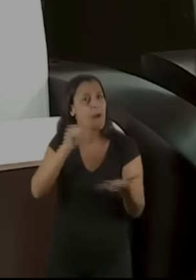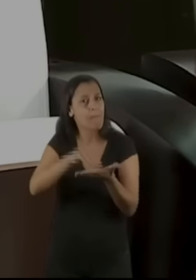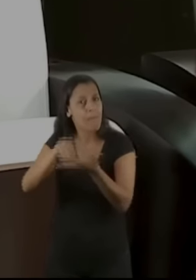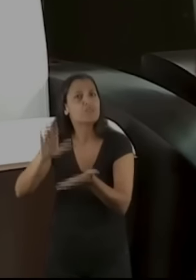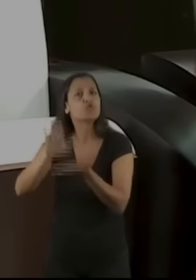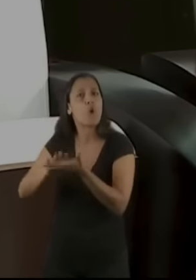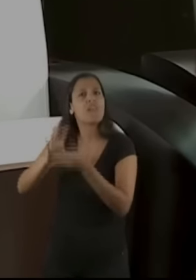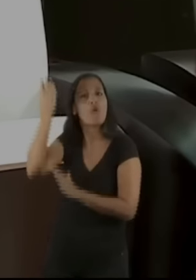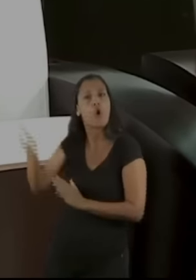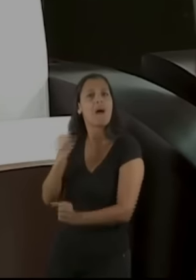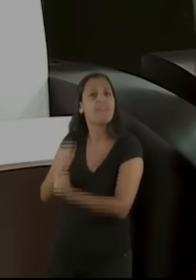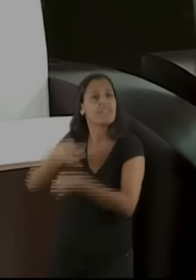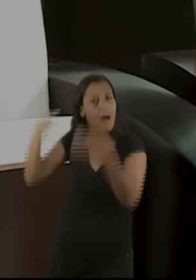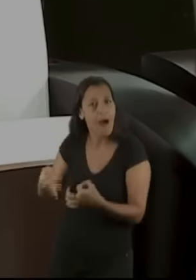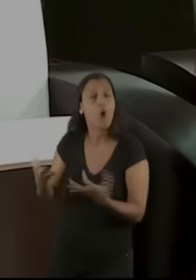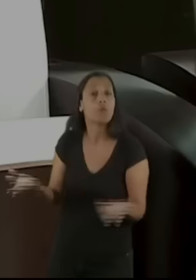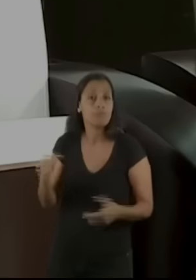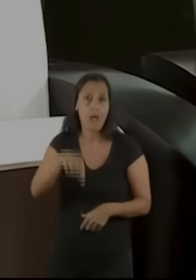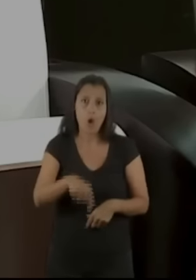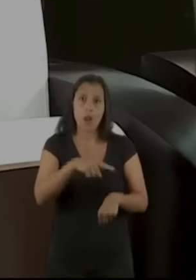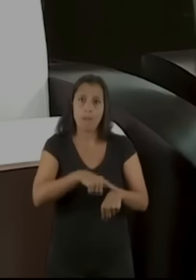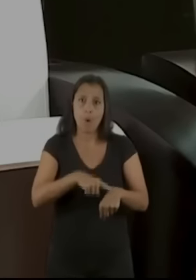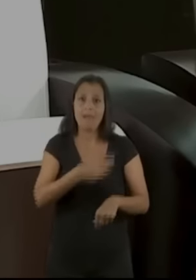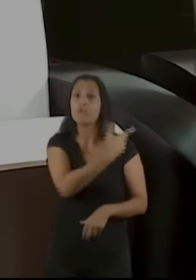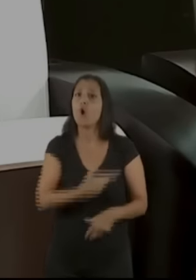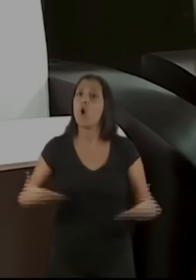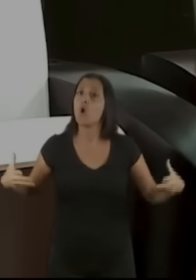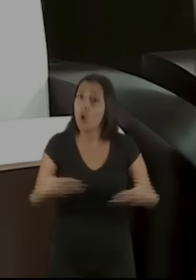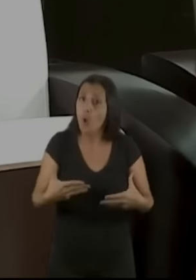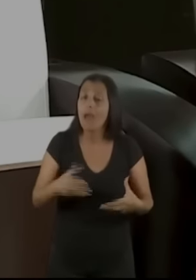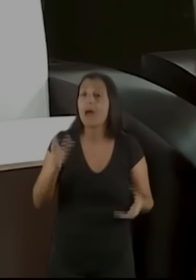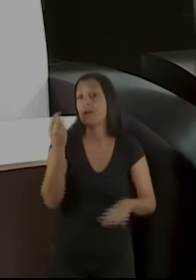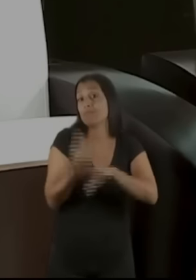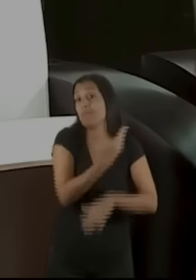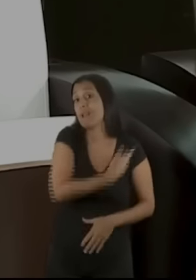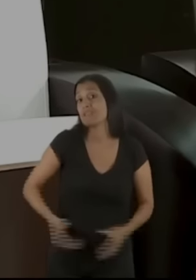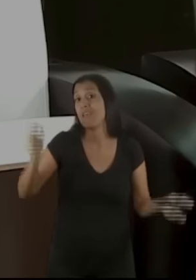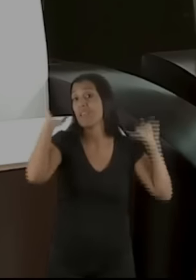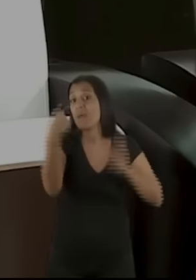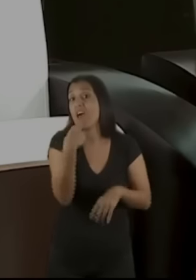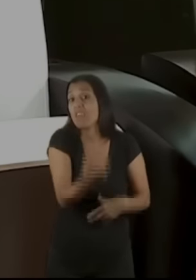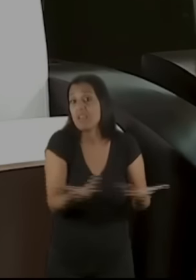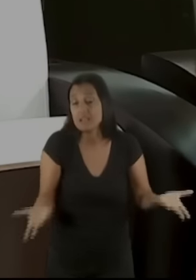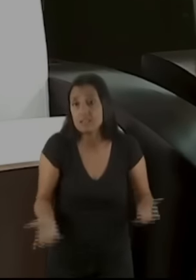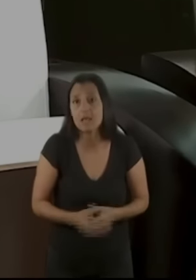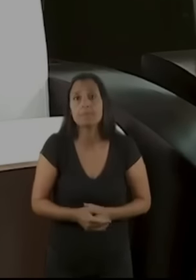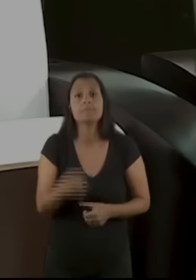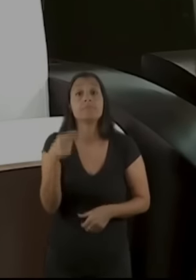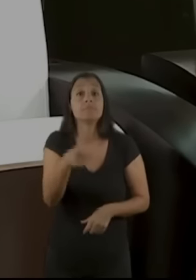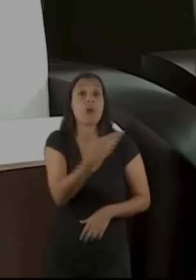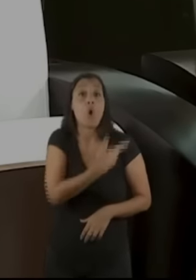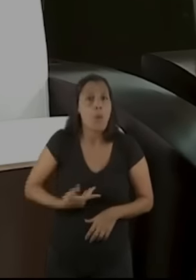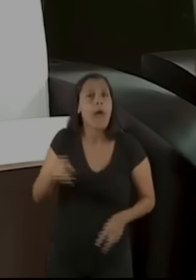transparencia teniendo en cuenta que estamos hablando Un gobierno el de Javier Miley que se jacta de el combate de la